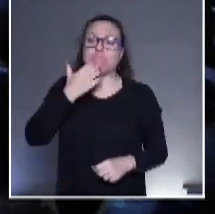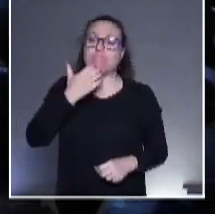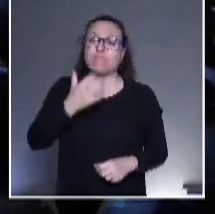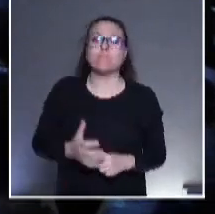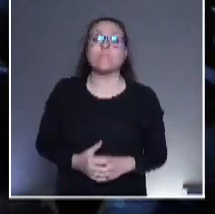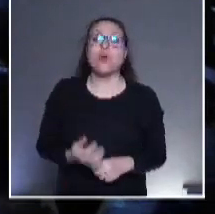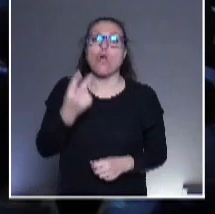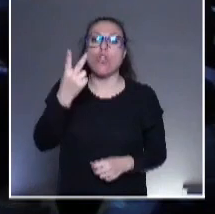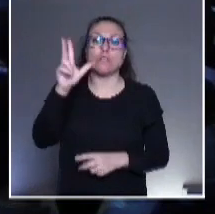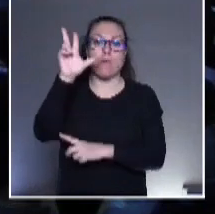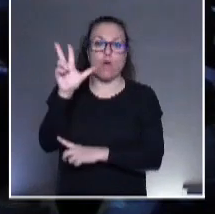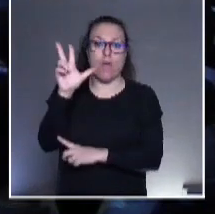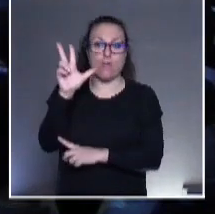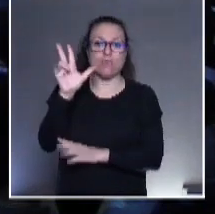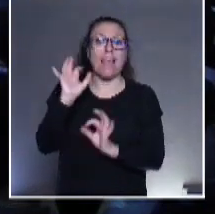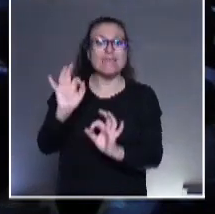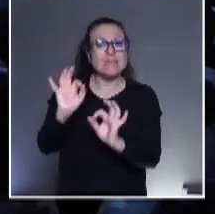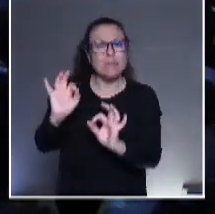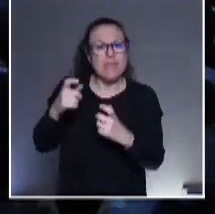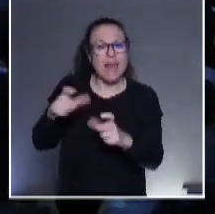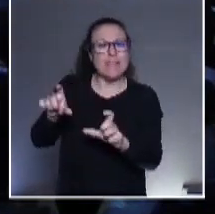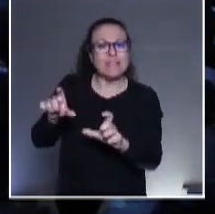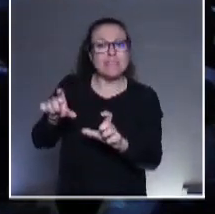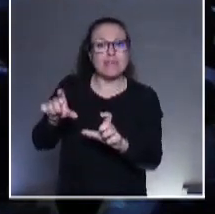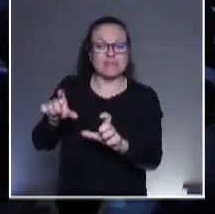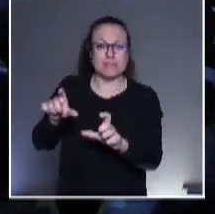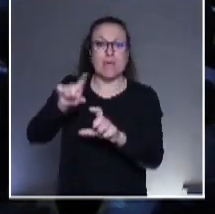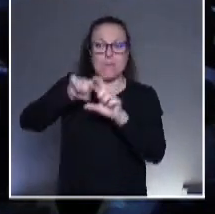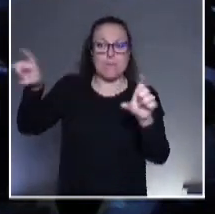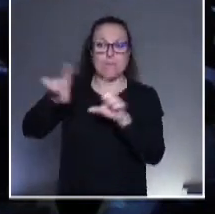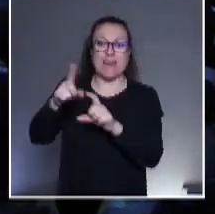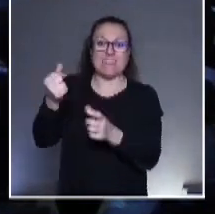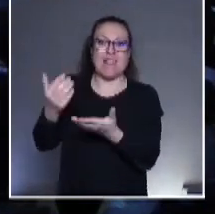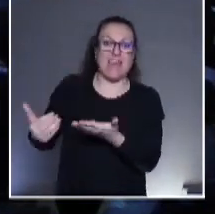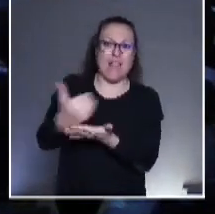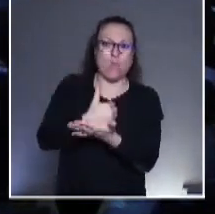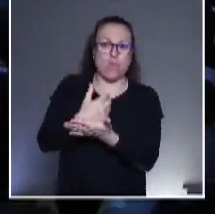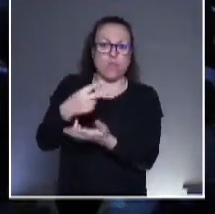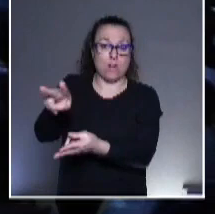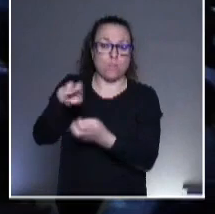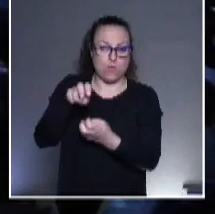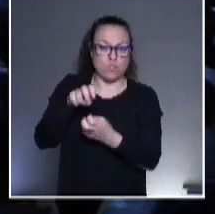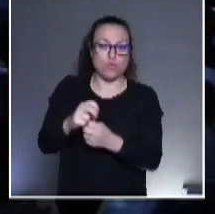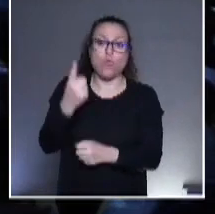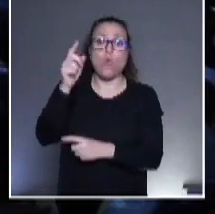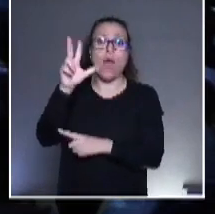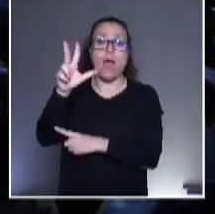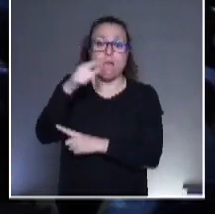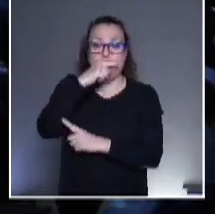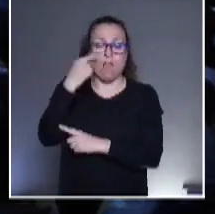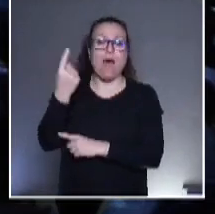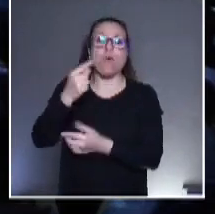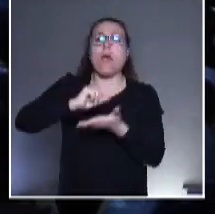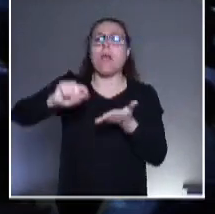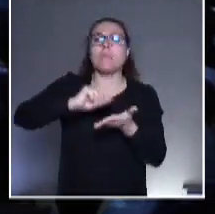ejemplo, dos abogados especializados de una empresa de recaudación de impuestos, un abogado de un